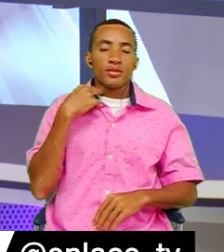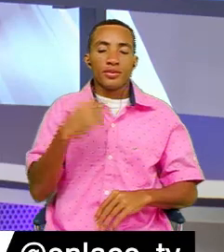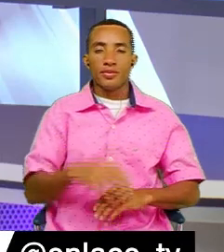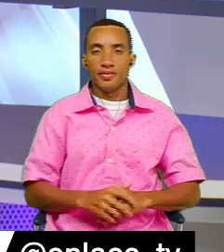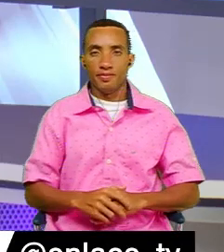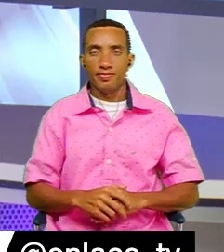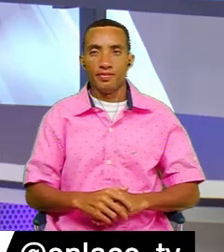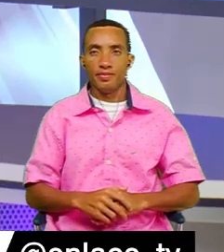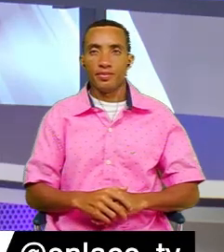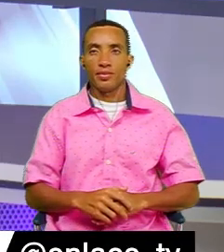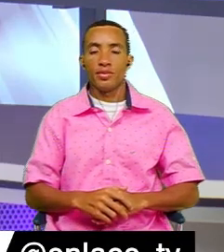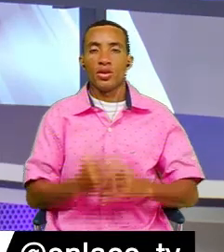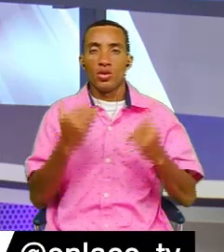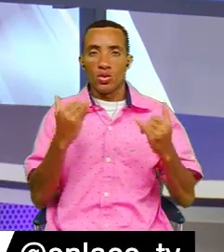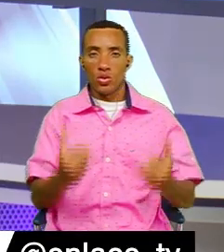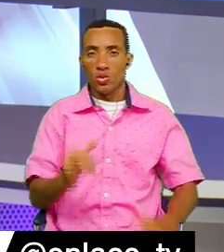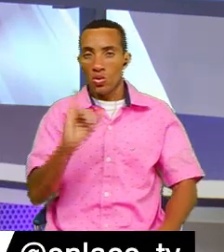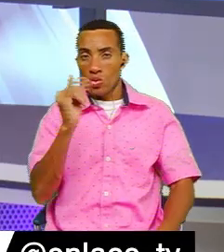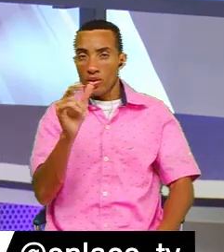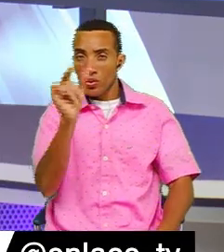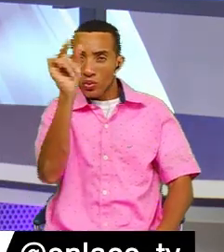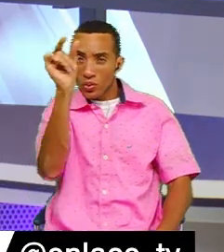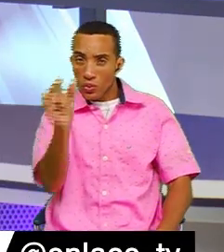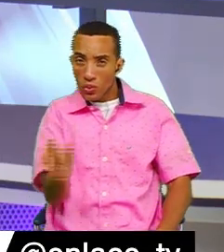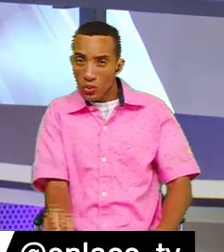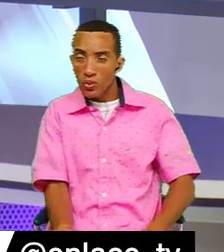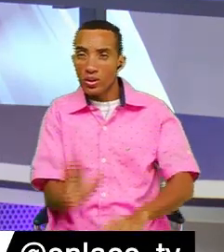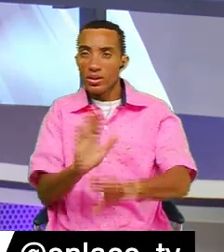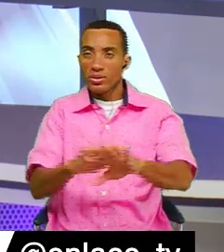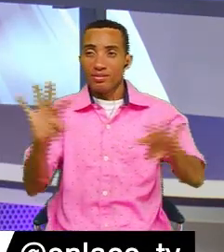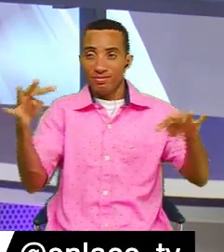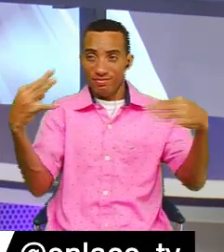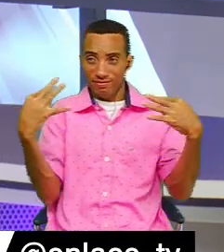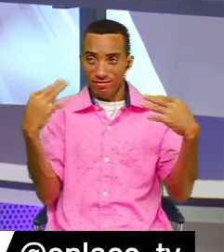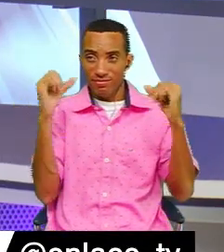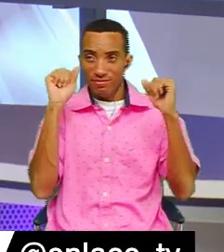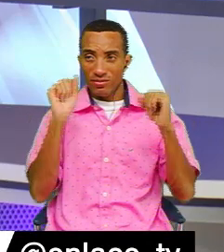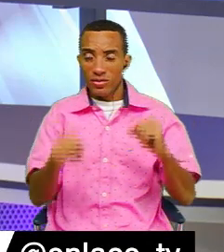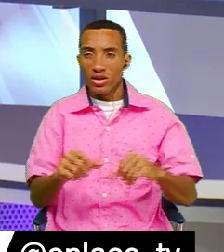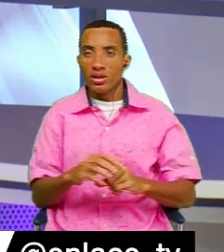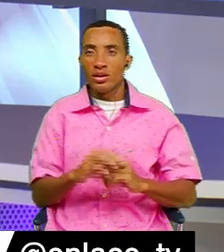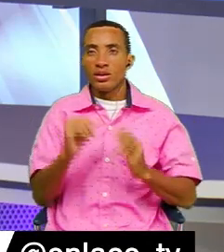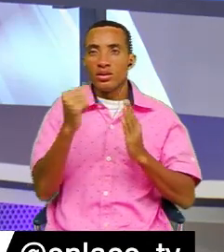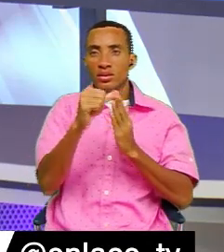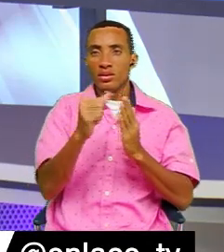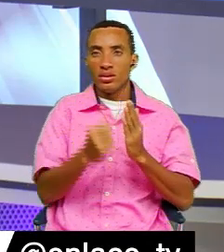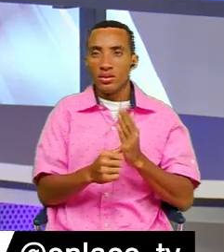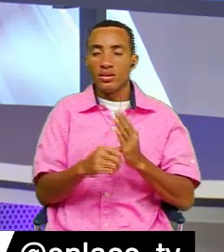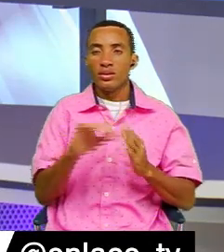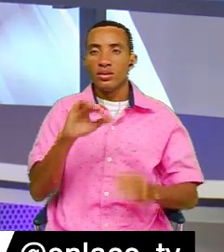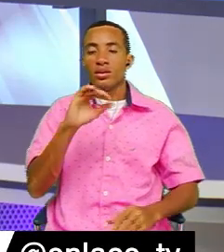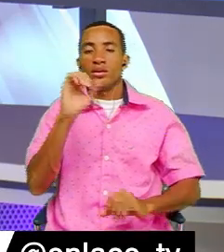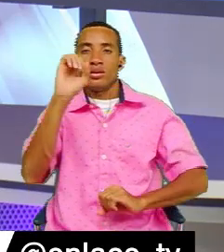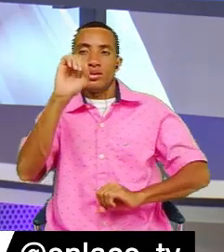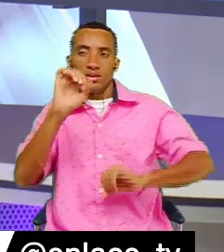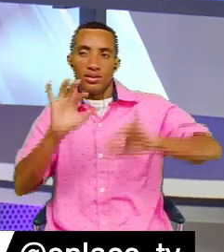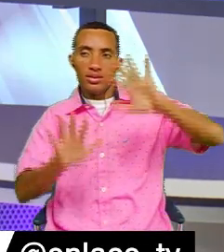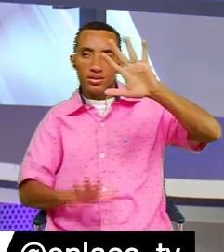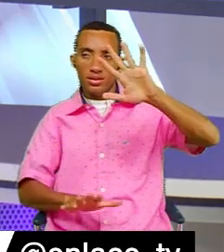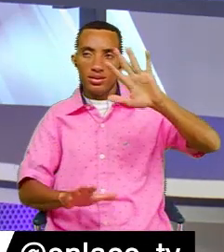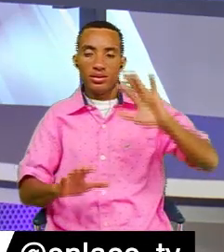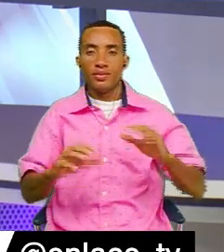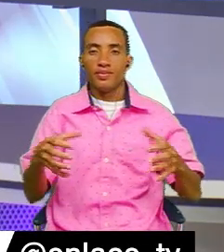A partir de hoy y todos los jueves invitamos a todos nuestros televidentes para que a continuación no se pierdan el programa institucional de Isagen en Comunidad. Y de